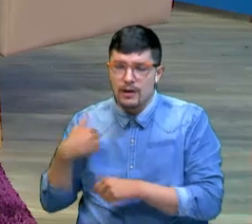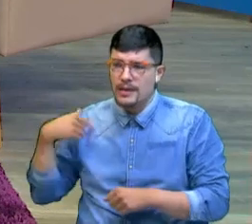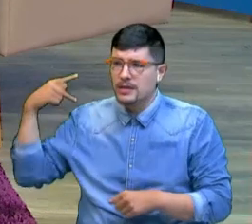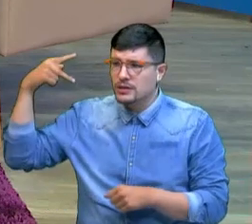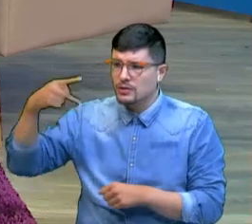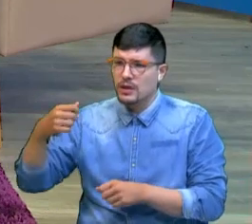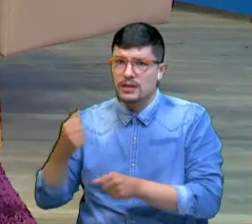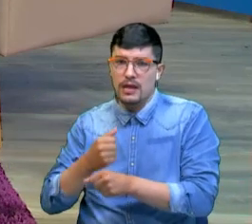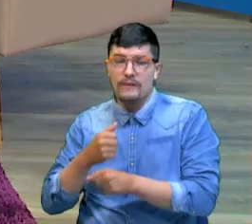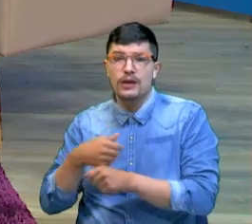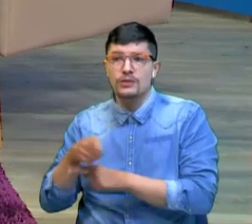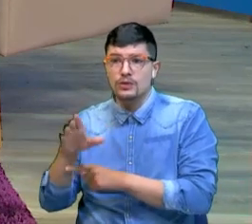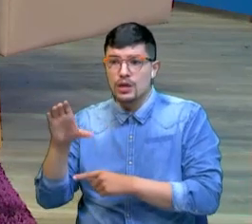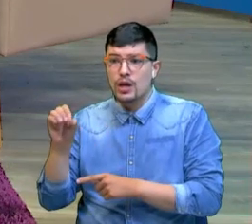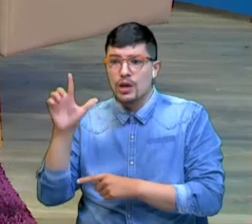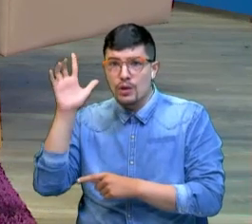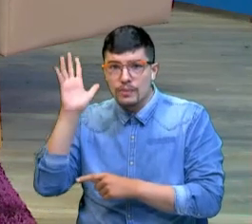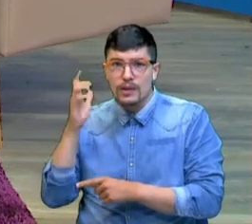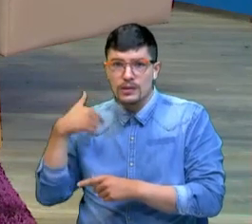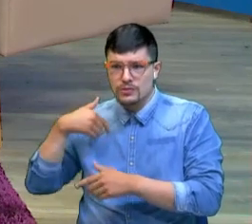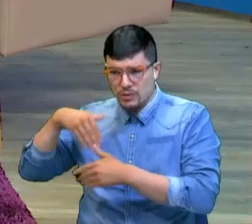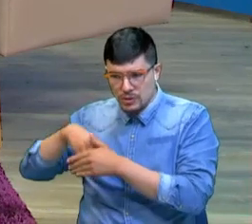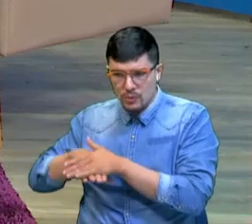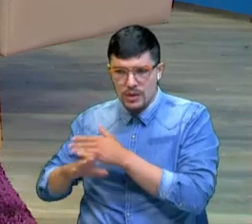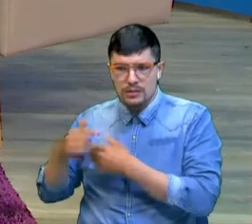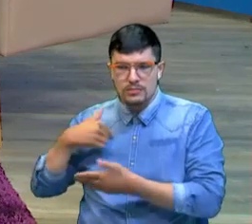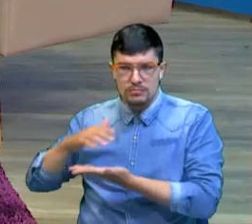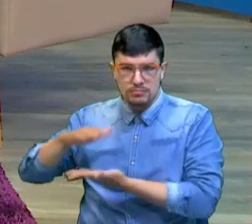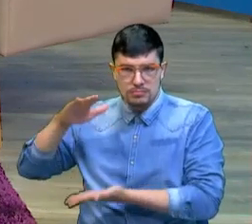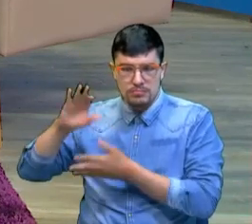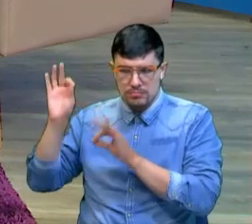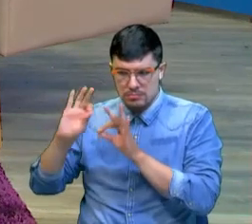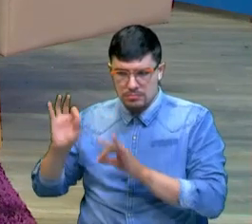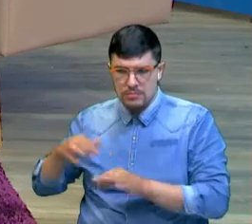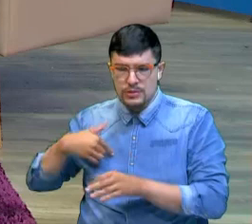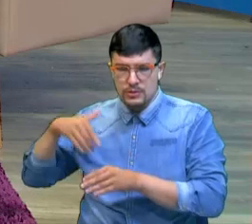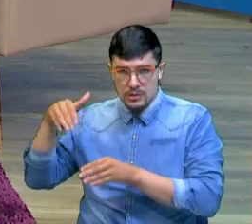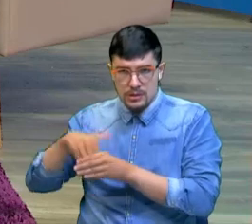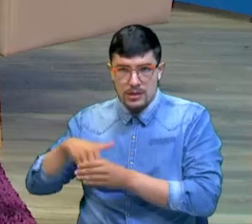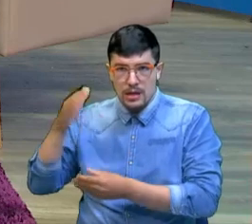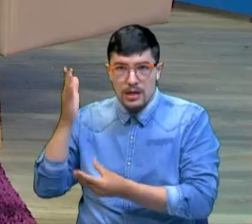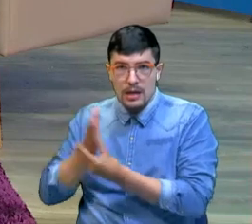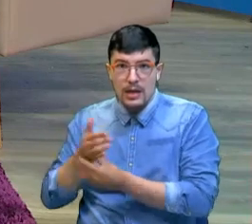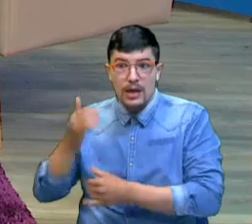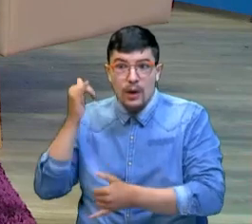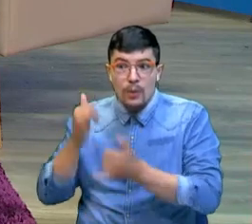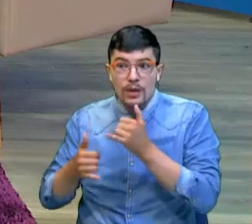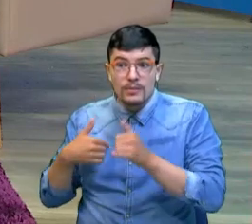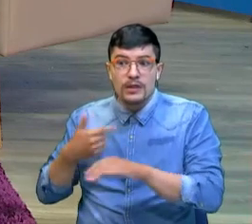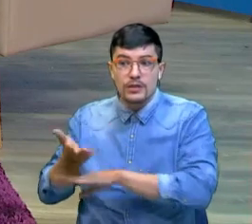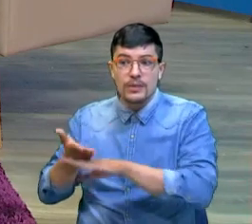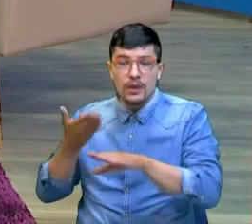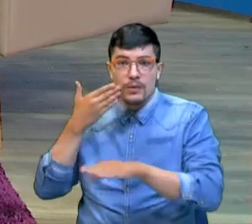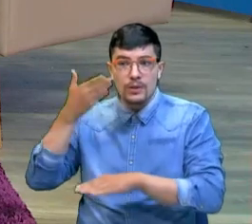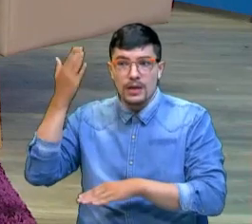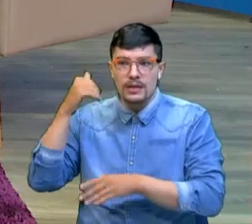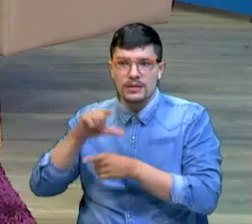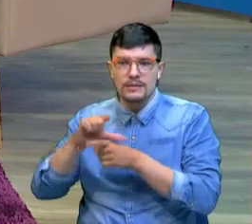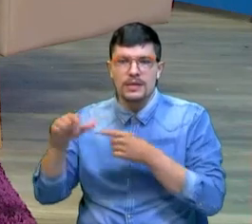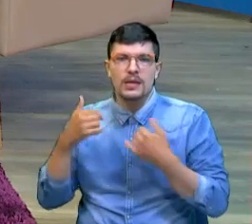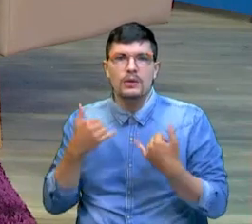mi historia laboral en pensiones. Ahí las tengo así en una carpeta. La última que pedí fue la semana pasada y